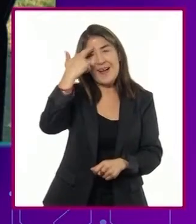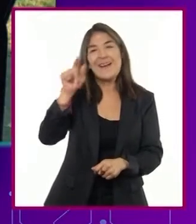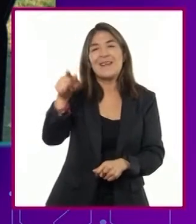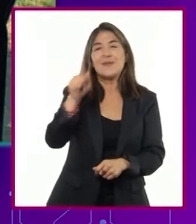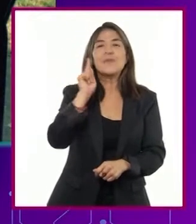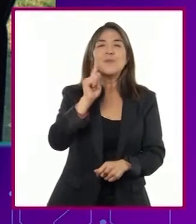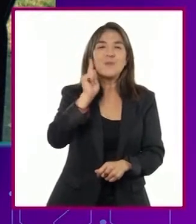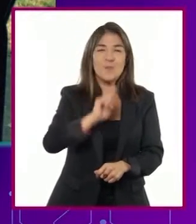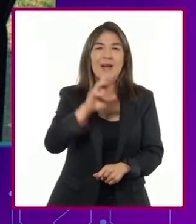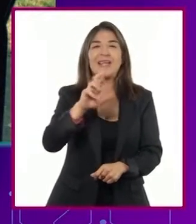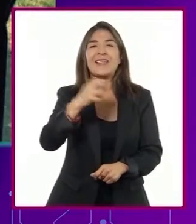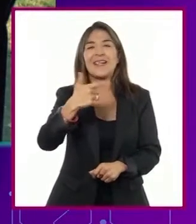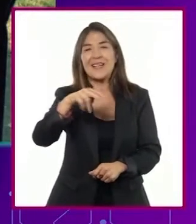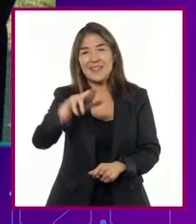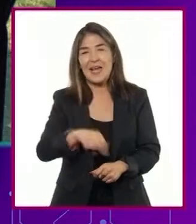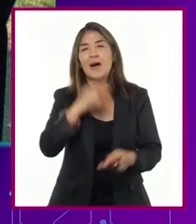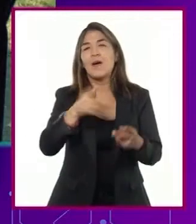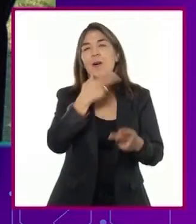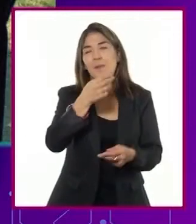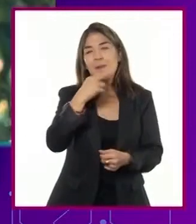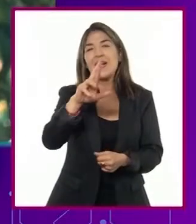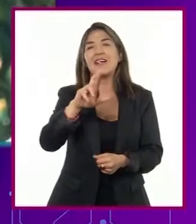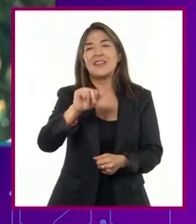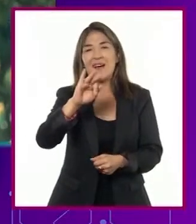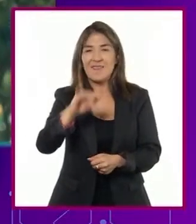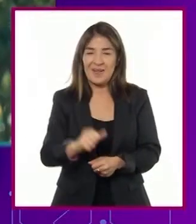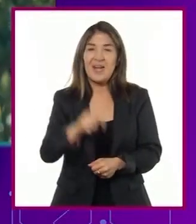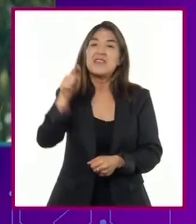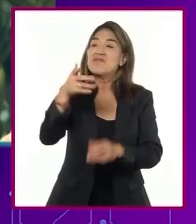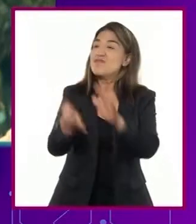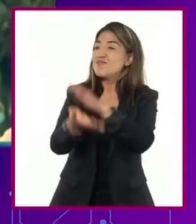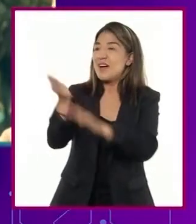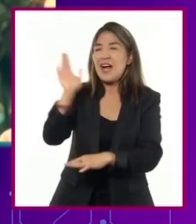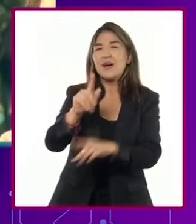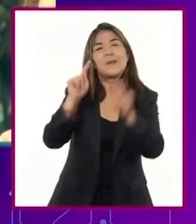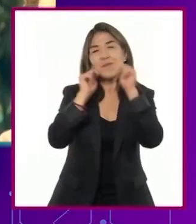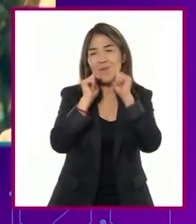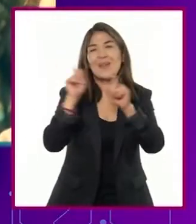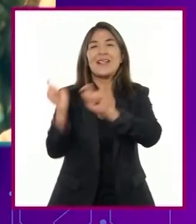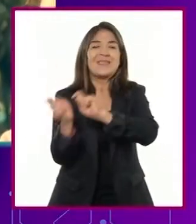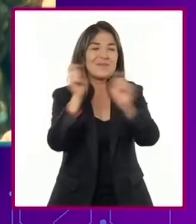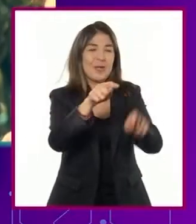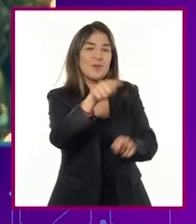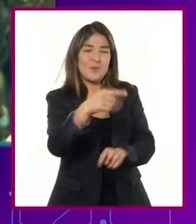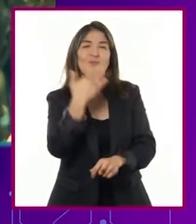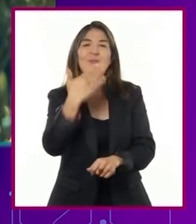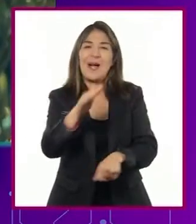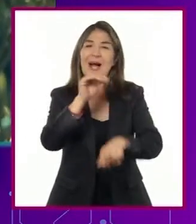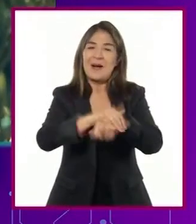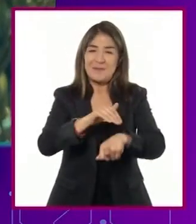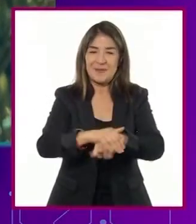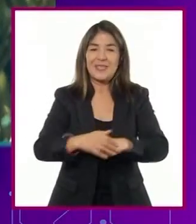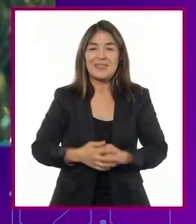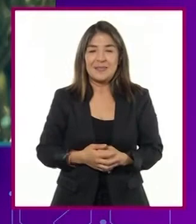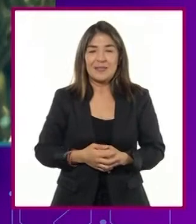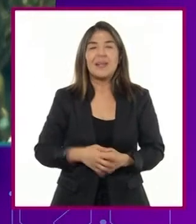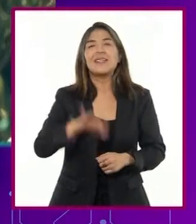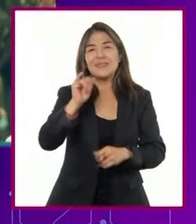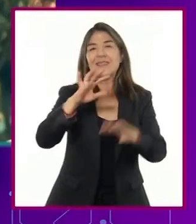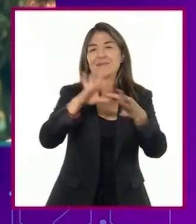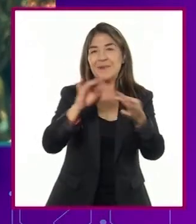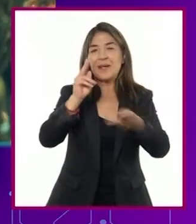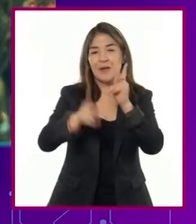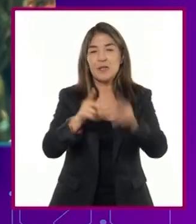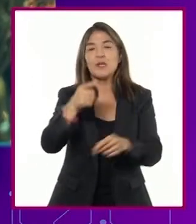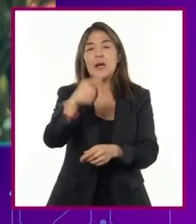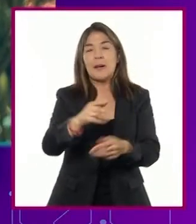y comentábamos que en su lugar hemos ganado un buen amigo. Tú. Gracias, sí me hablaron de ellos. También me acuerdo que me dijeron que fuiste con tu mamá a